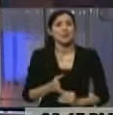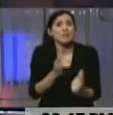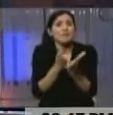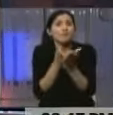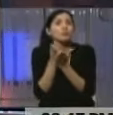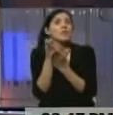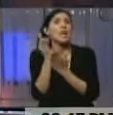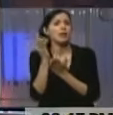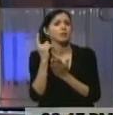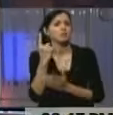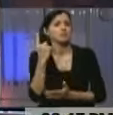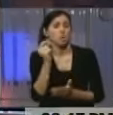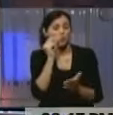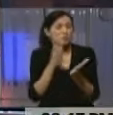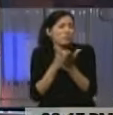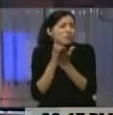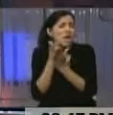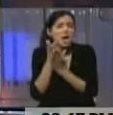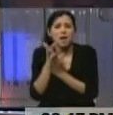bien, leal.